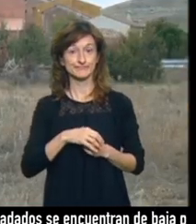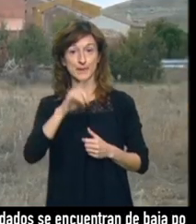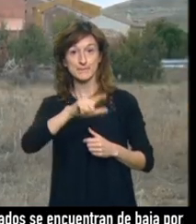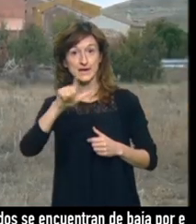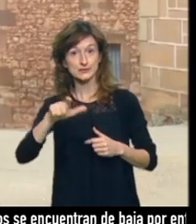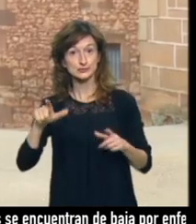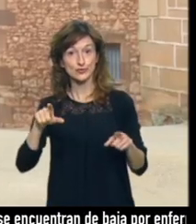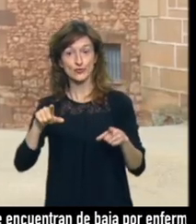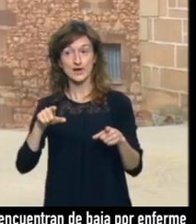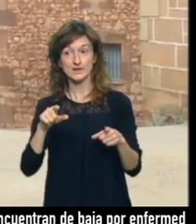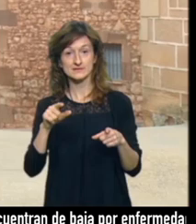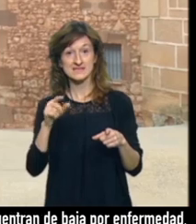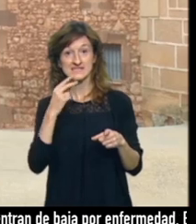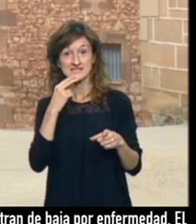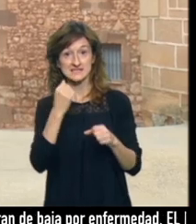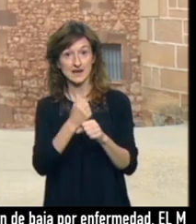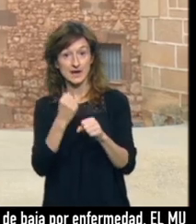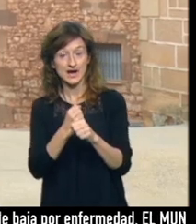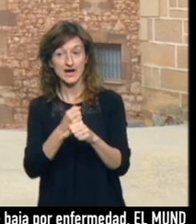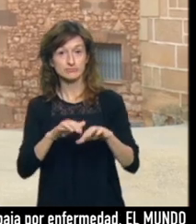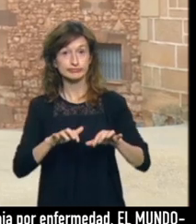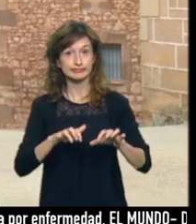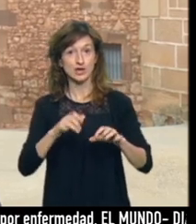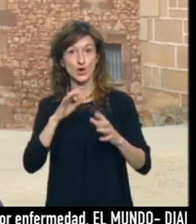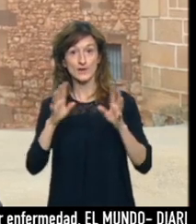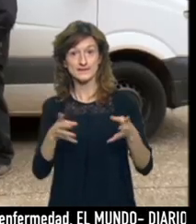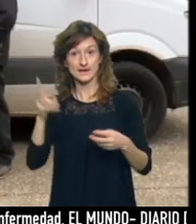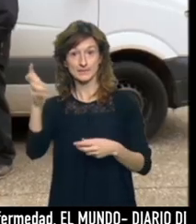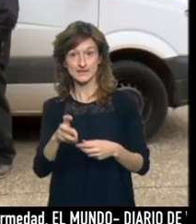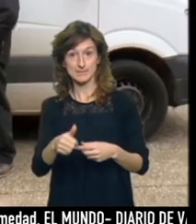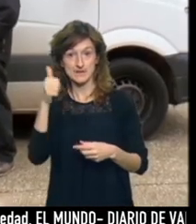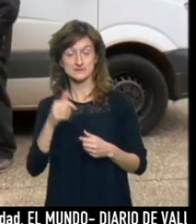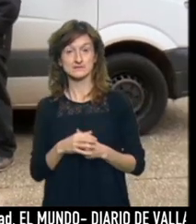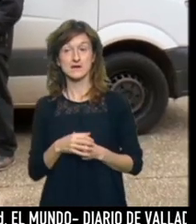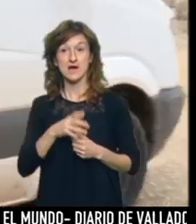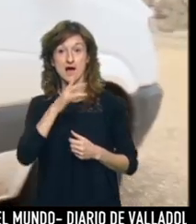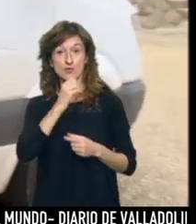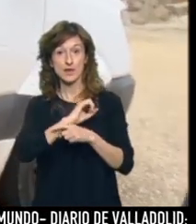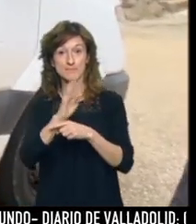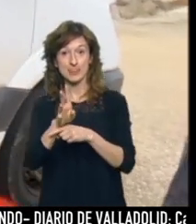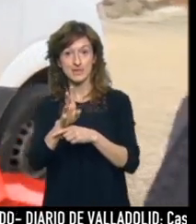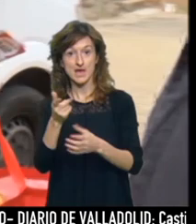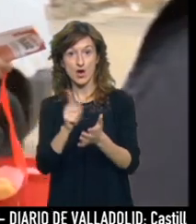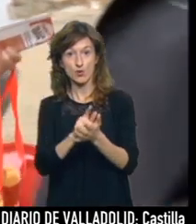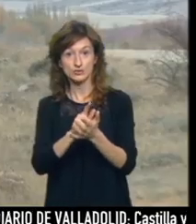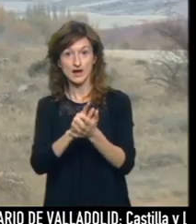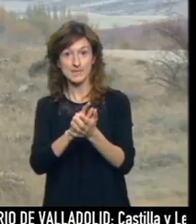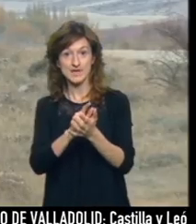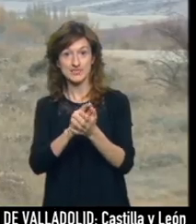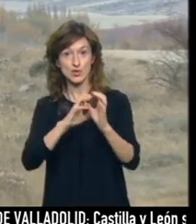más al pueblo si pudiese teletrabajar o si pudiese poner internet y teléfono en su casa. Ahora temen que en plena pandemia vuelvan a